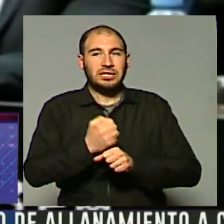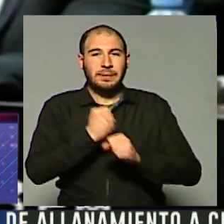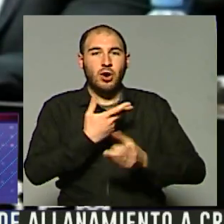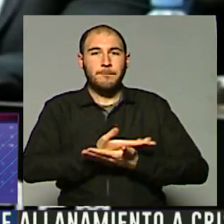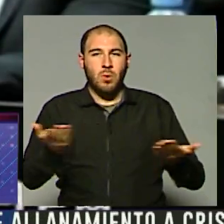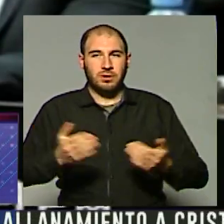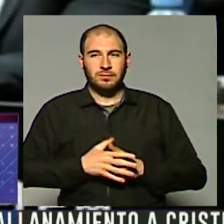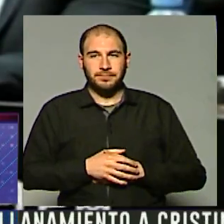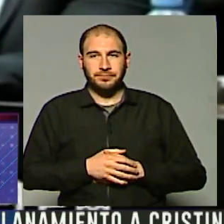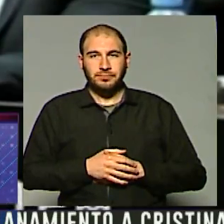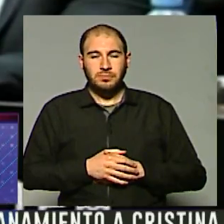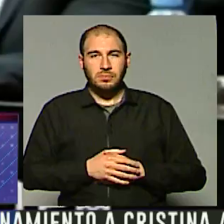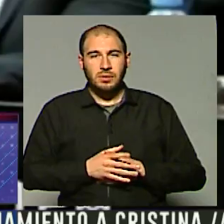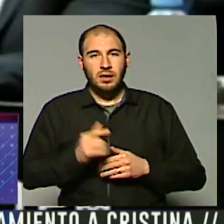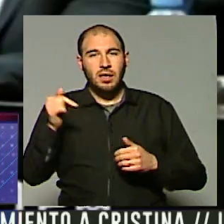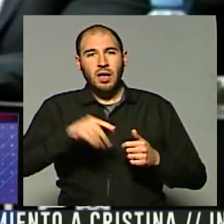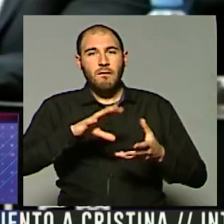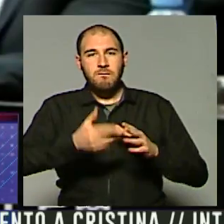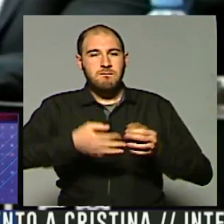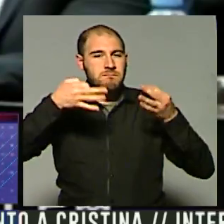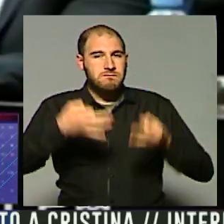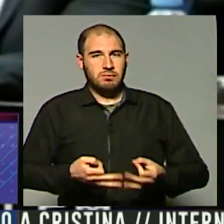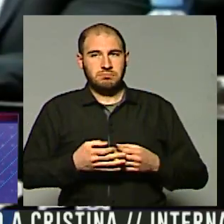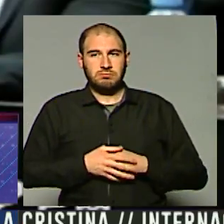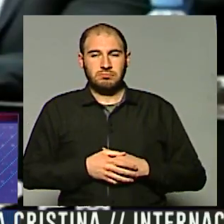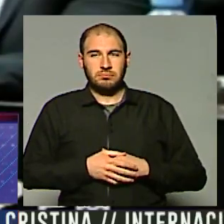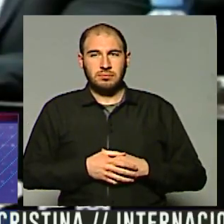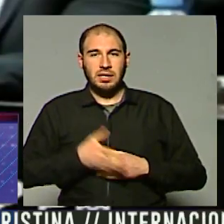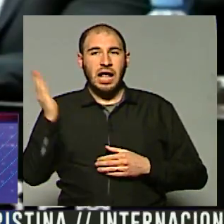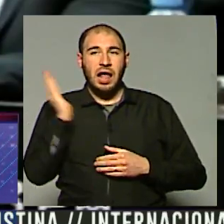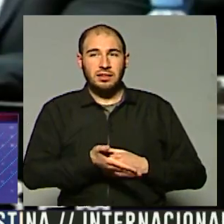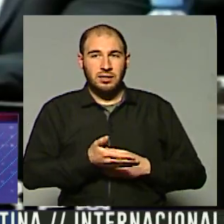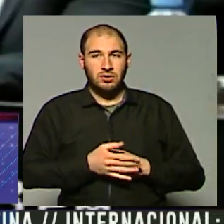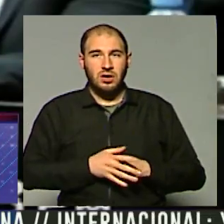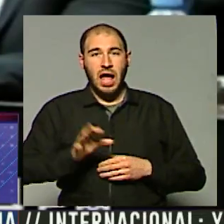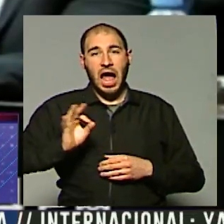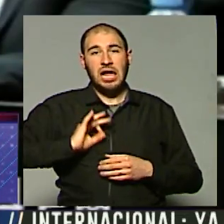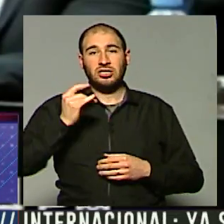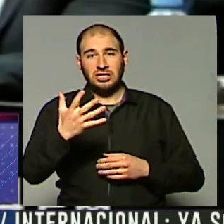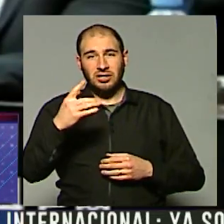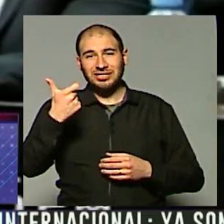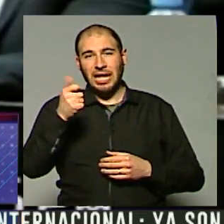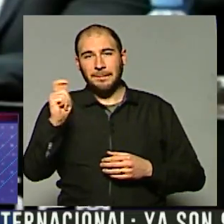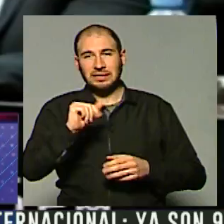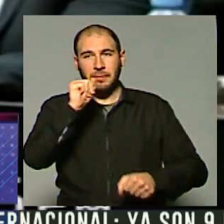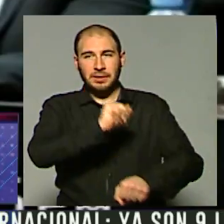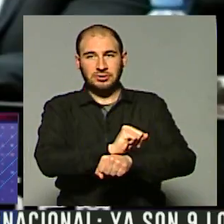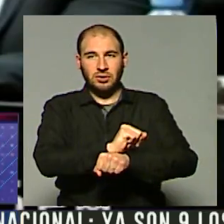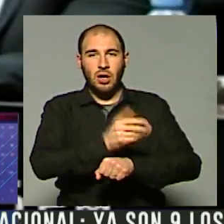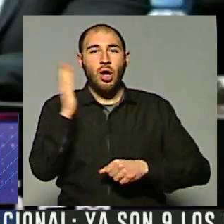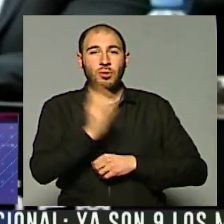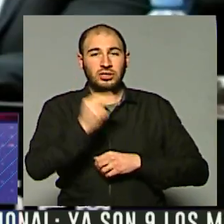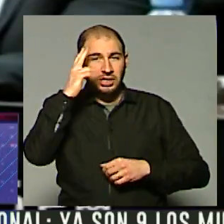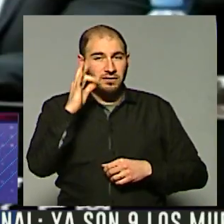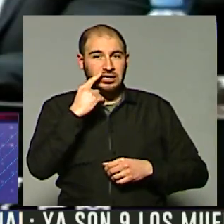función pública que concurren en forma ideal a la pena de 5 años y 6 meses de prisión, multa